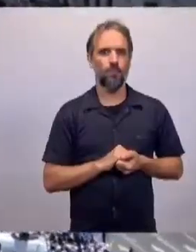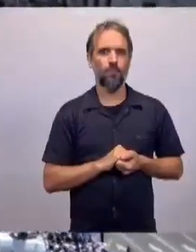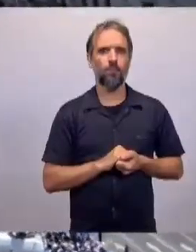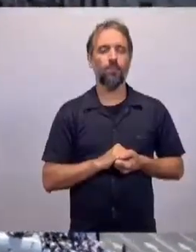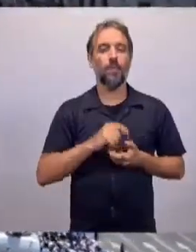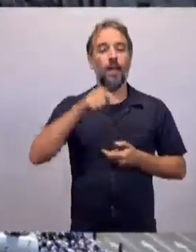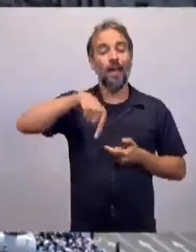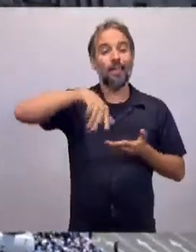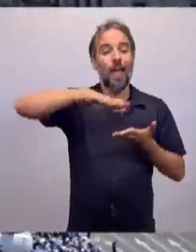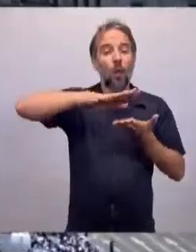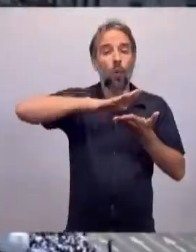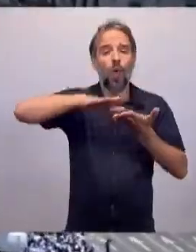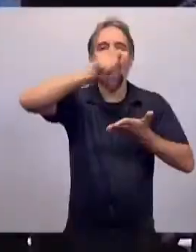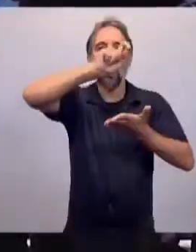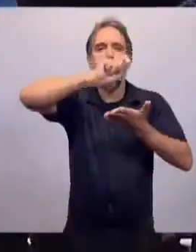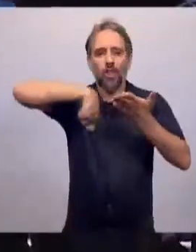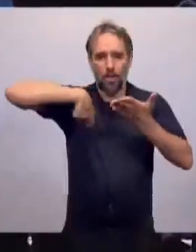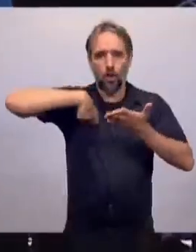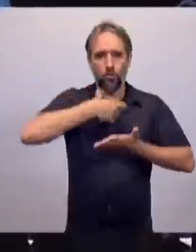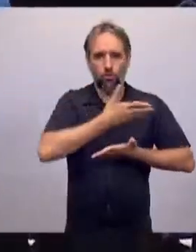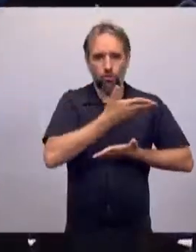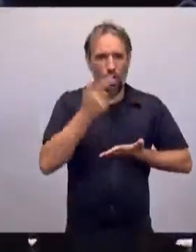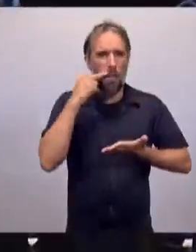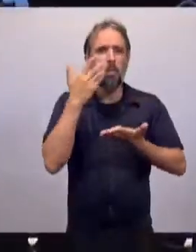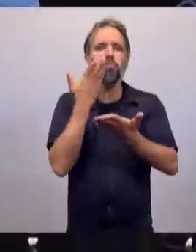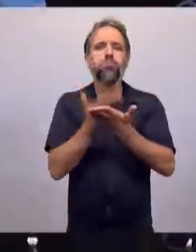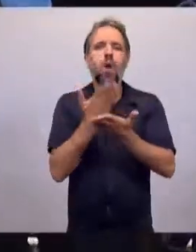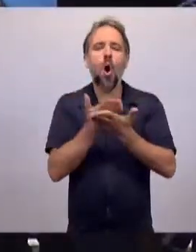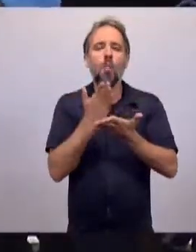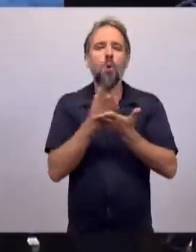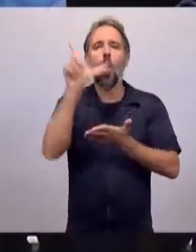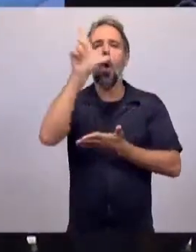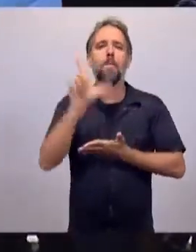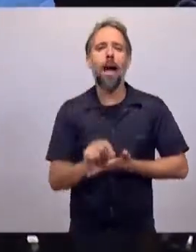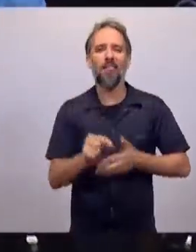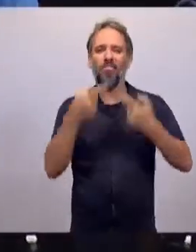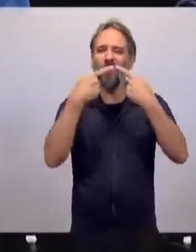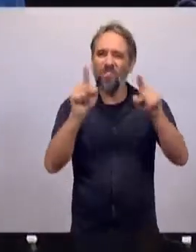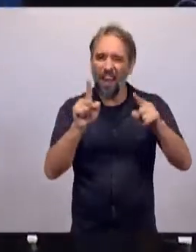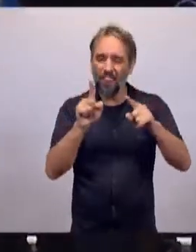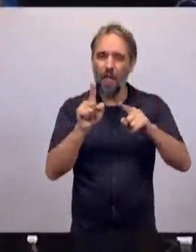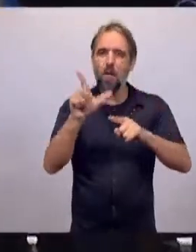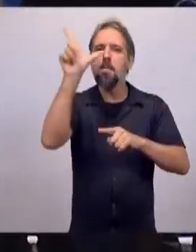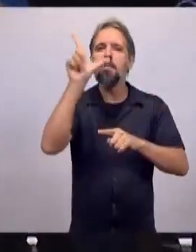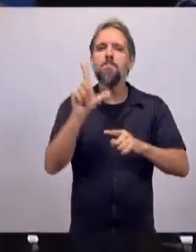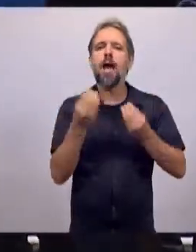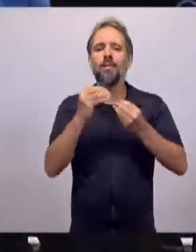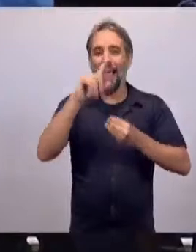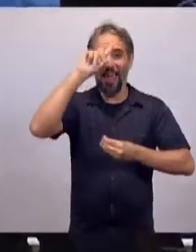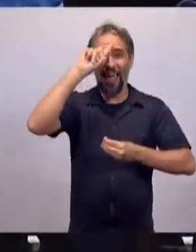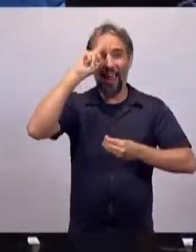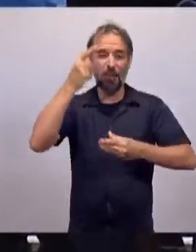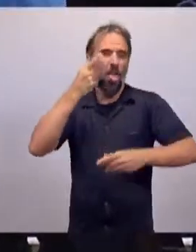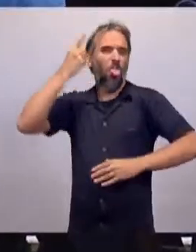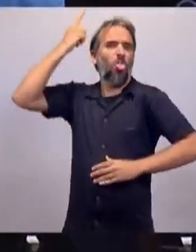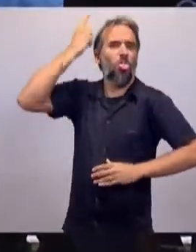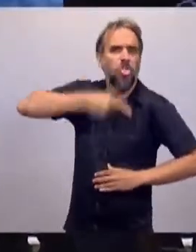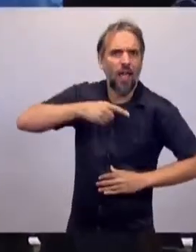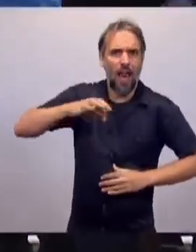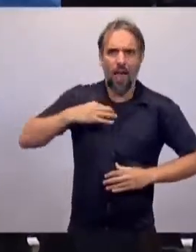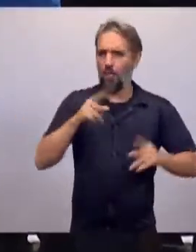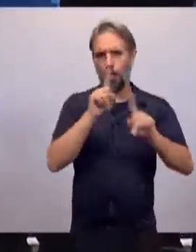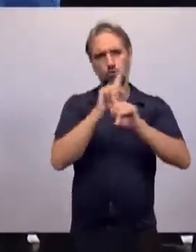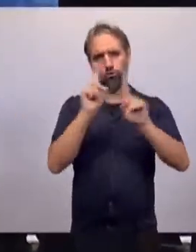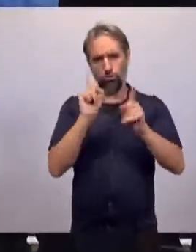Este nuevo contrato social nos propone un país distinto, un país en el que el Estado no dirija nuestras